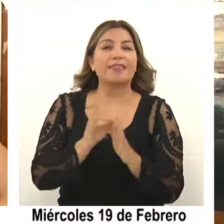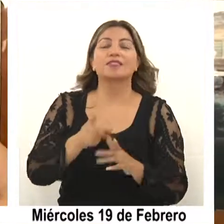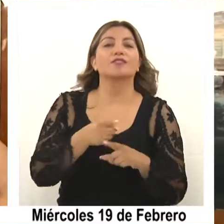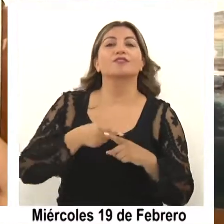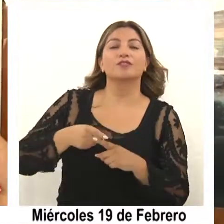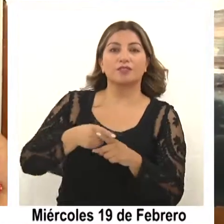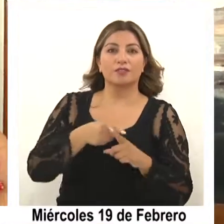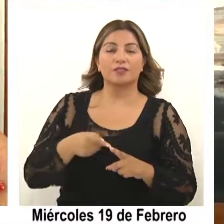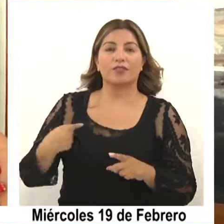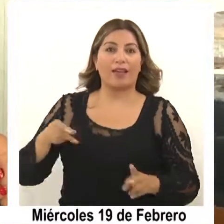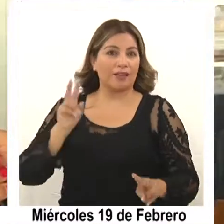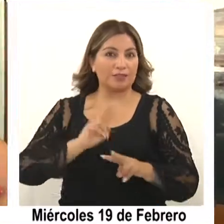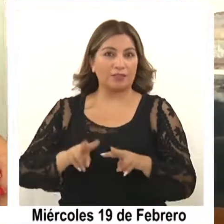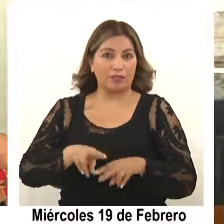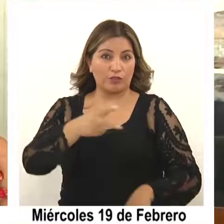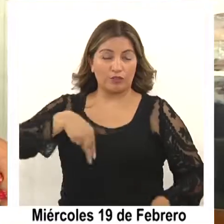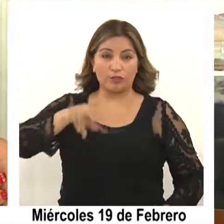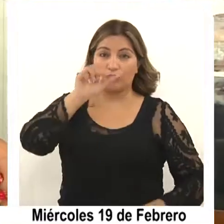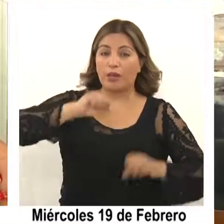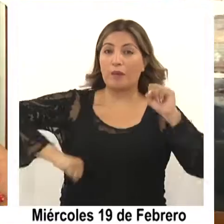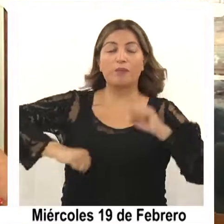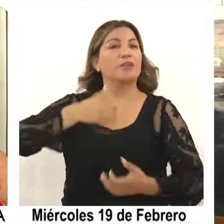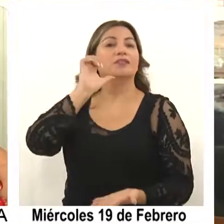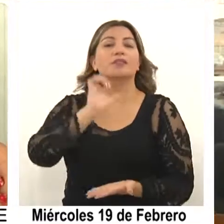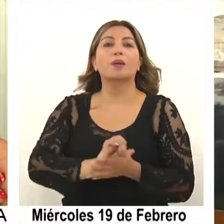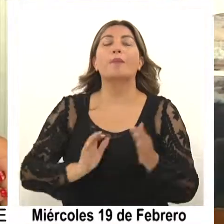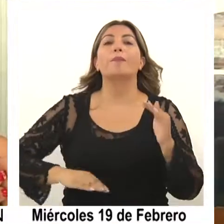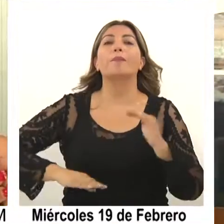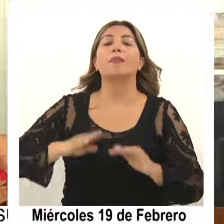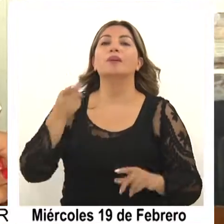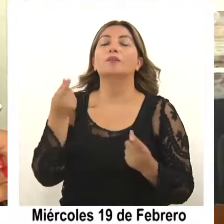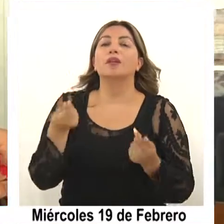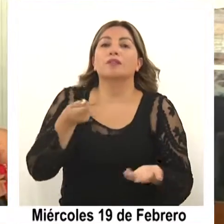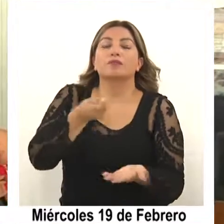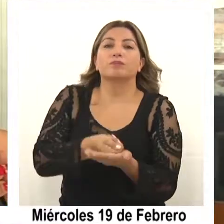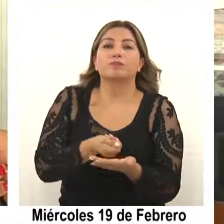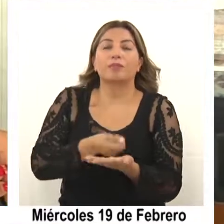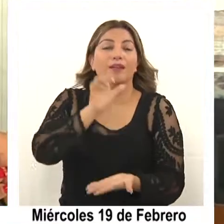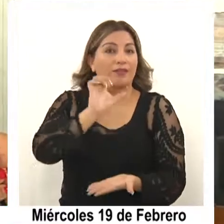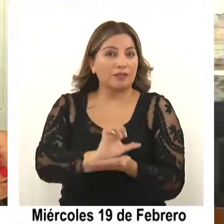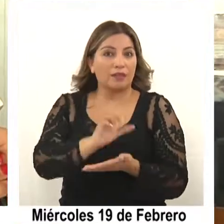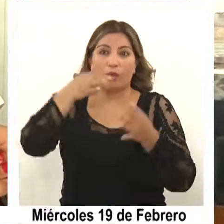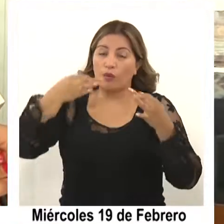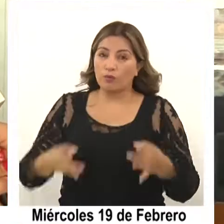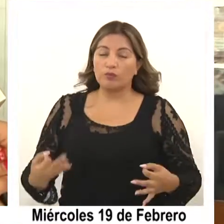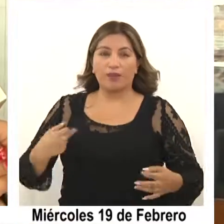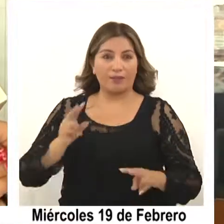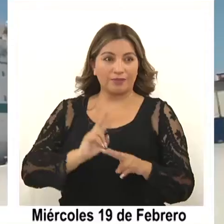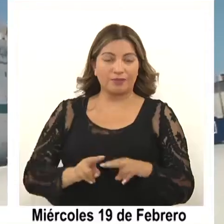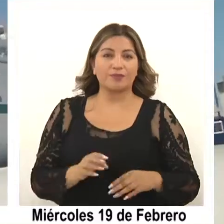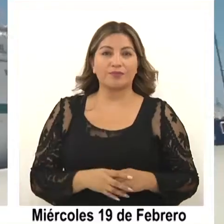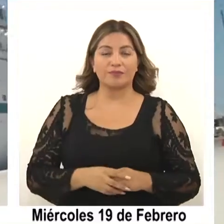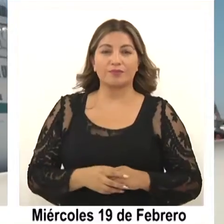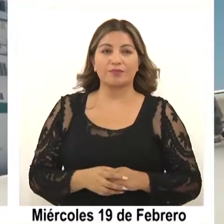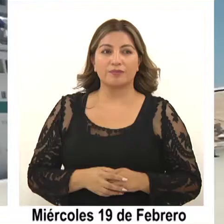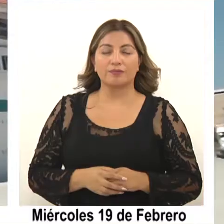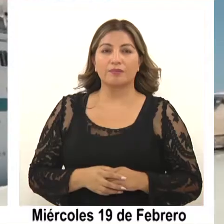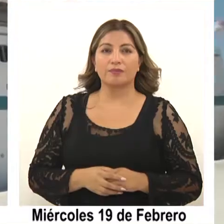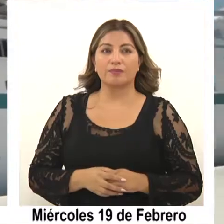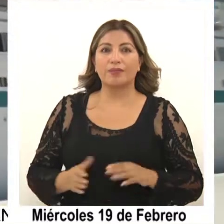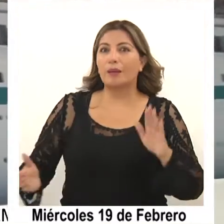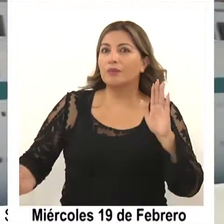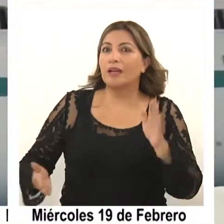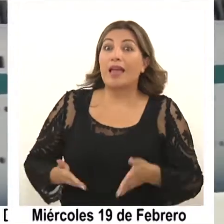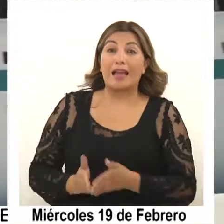social que implica que nosotros con un presentado tenemos que poner más recursos a disposición del estado para y justamente esto se ha financiado aumentó